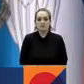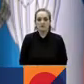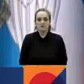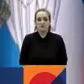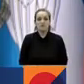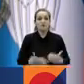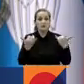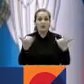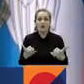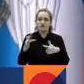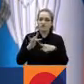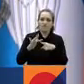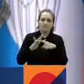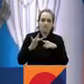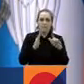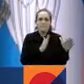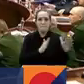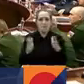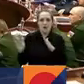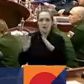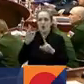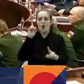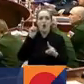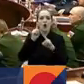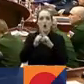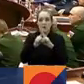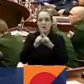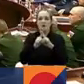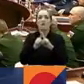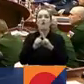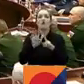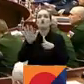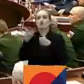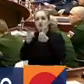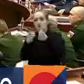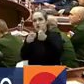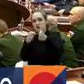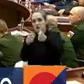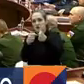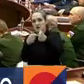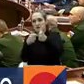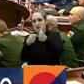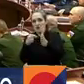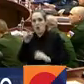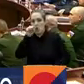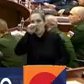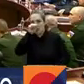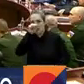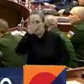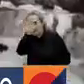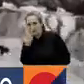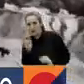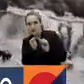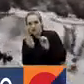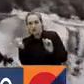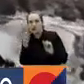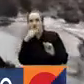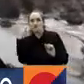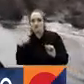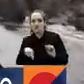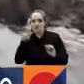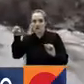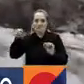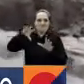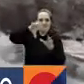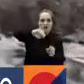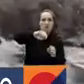Estamos implementando nuestro plan para liberar las repúblicas de Donetsk y Lugansk y las acciones para restaurar la vida pacífica. Rusia